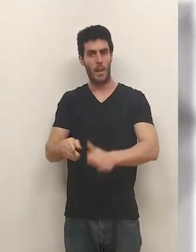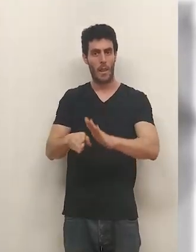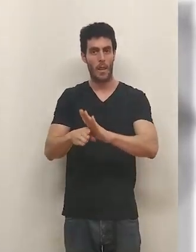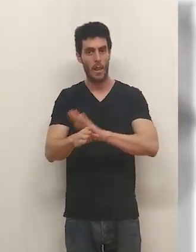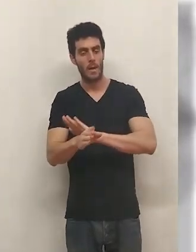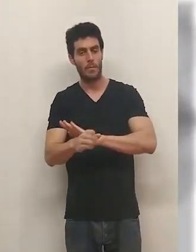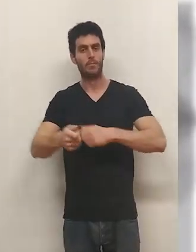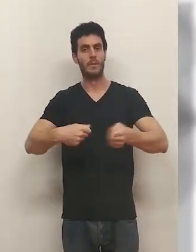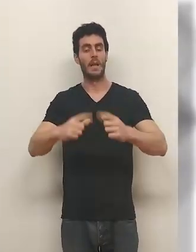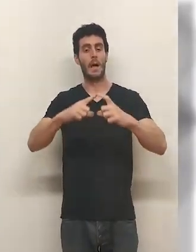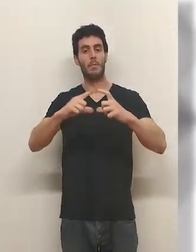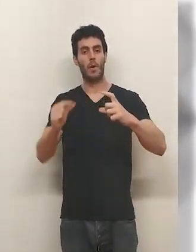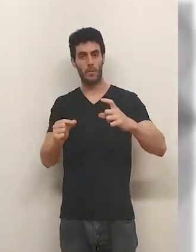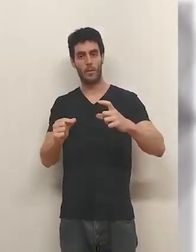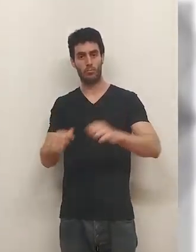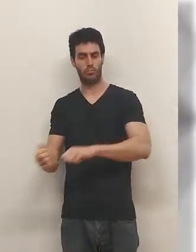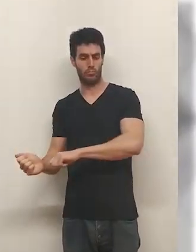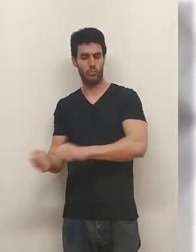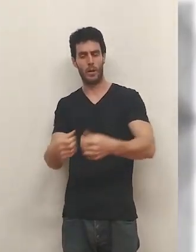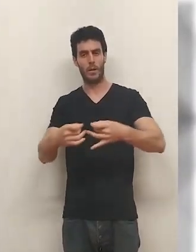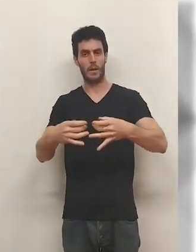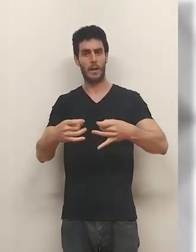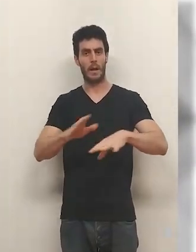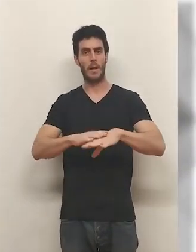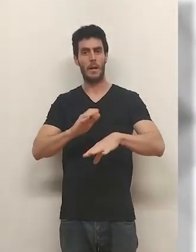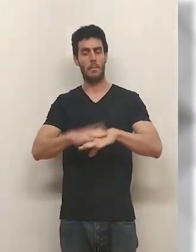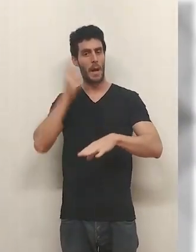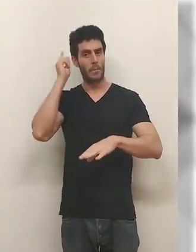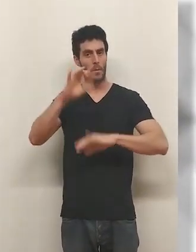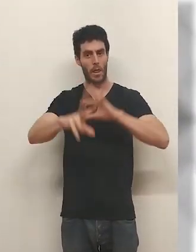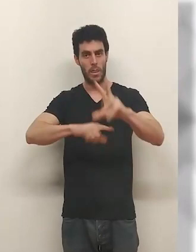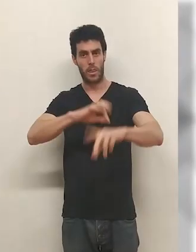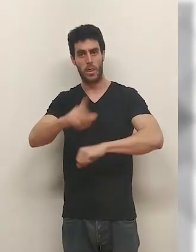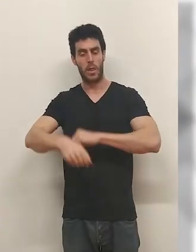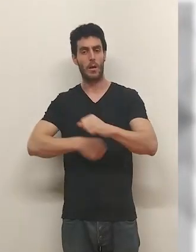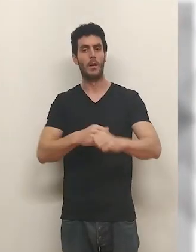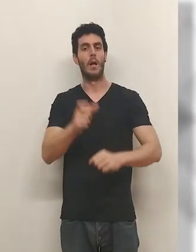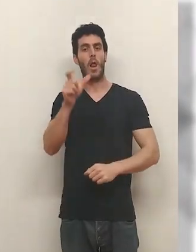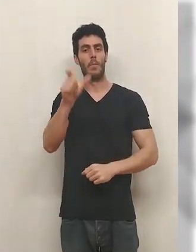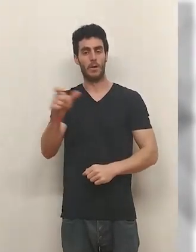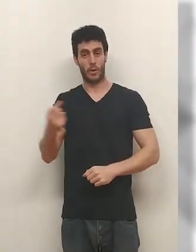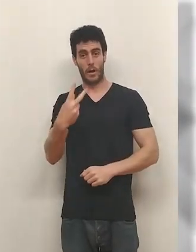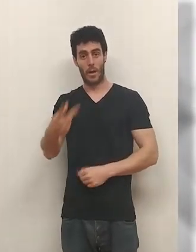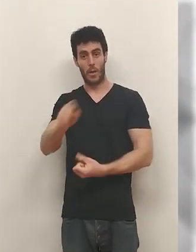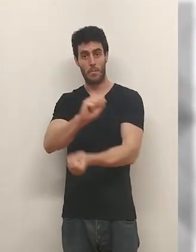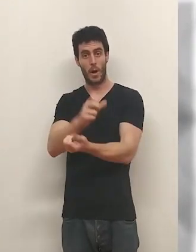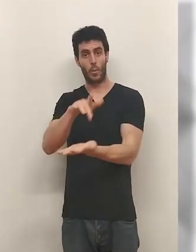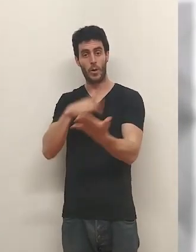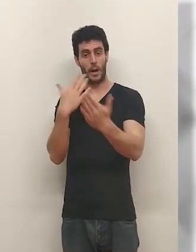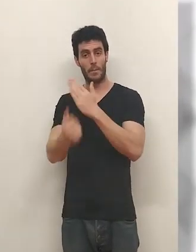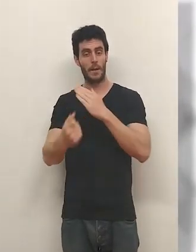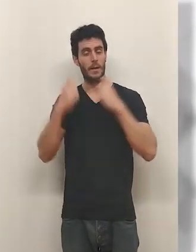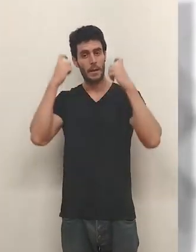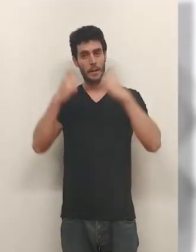ya dentro se han dirigido a la tienda de Vodafone en la que han reventado el cristal para sustraer los móviles. Los dos ladrones han sido detenidos cuando intentaban huir,